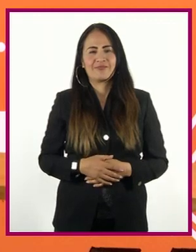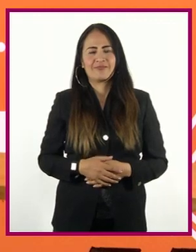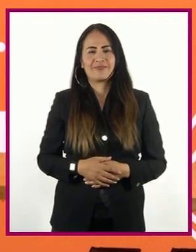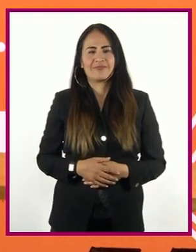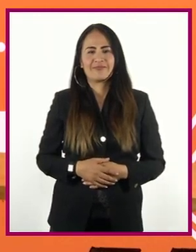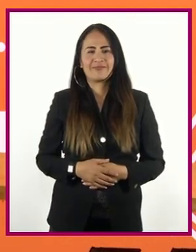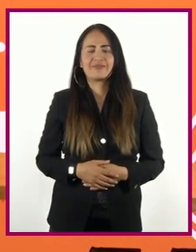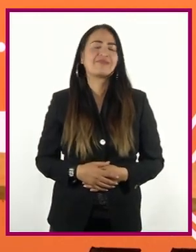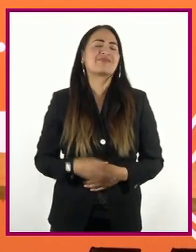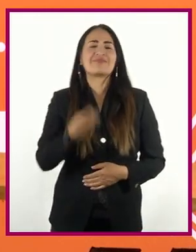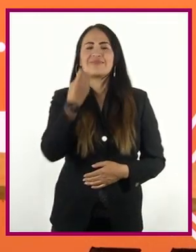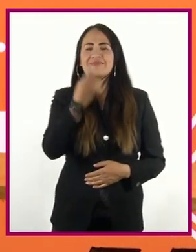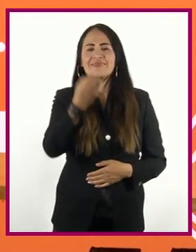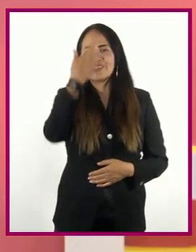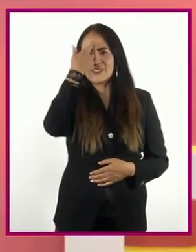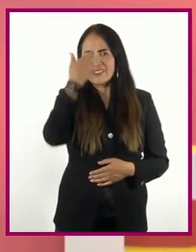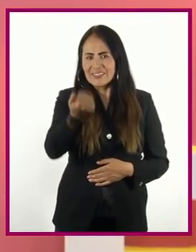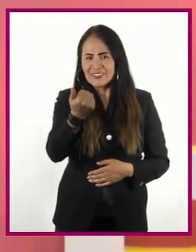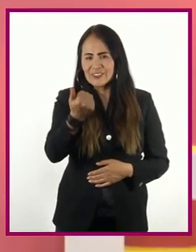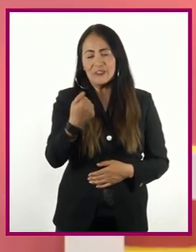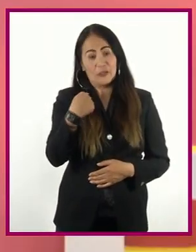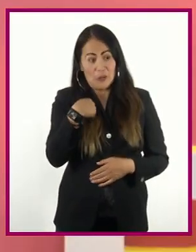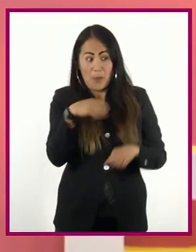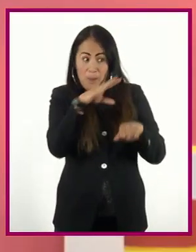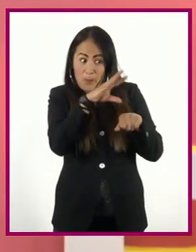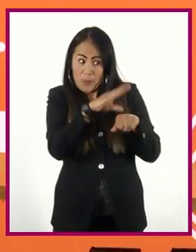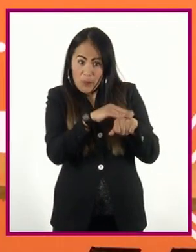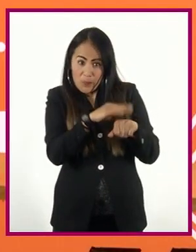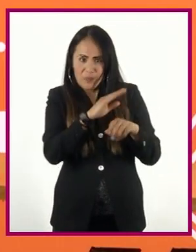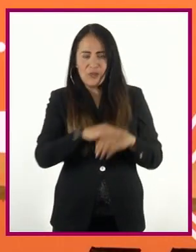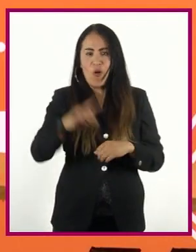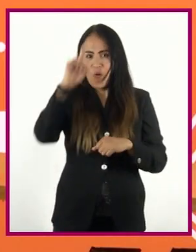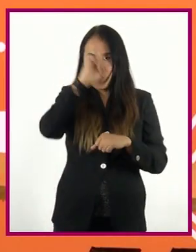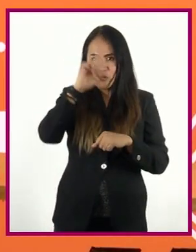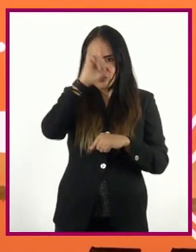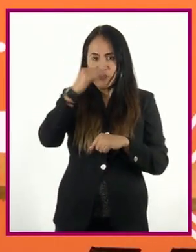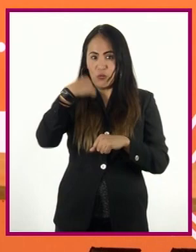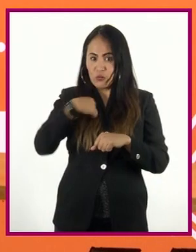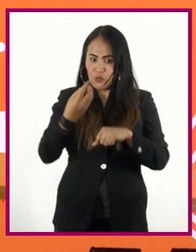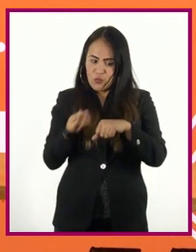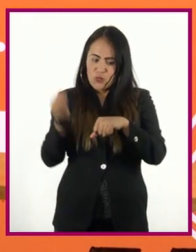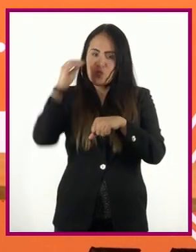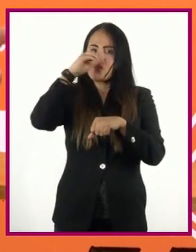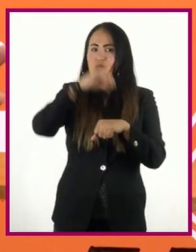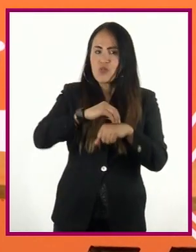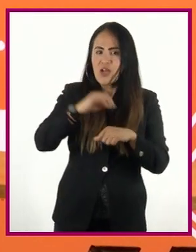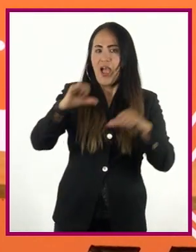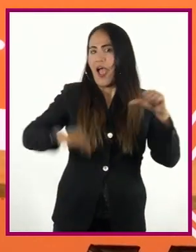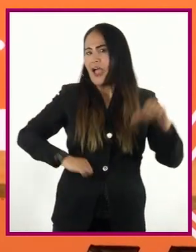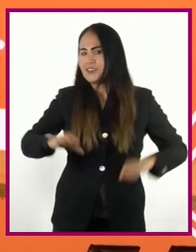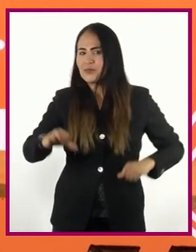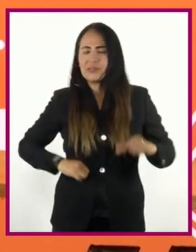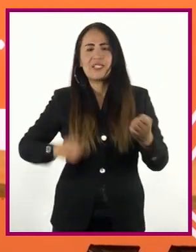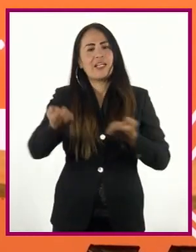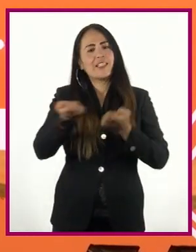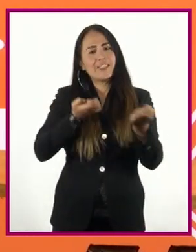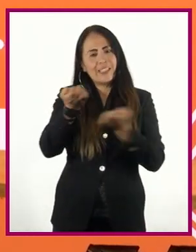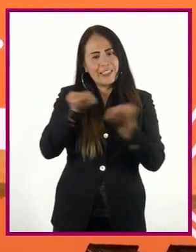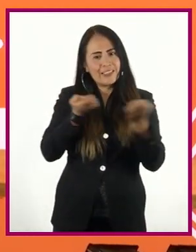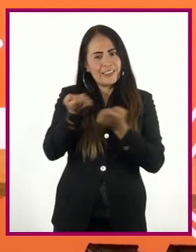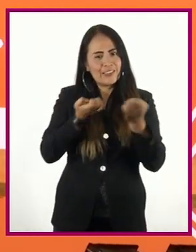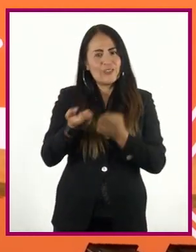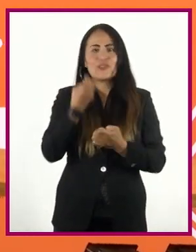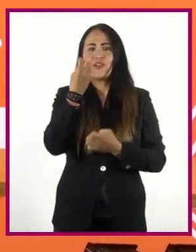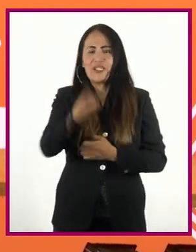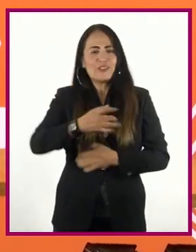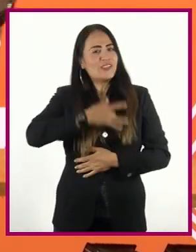razón, maestra, y, si me lo permite, a sus recomendaciones yo añadiría hacer alguna actividad física. Verán que con